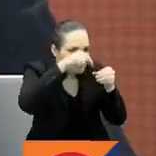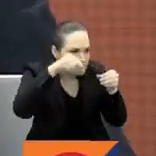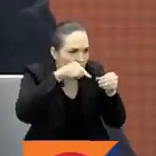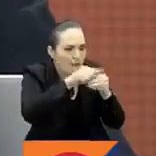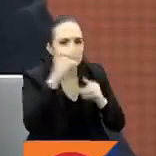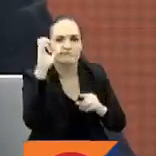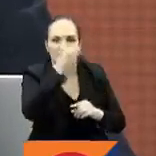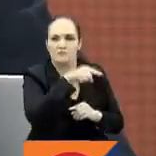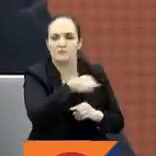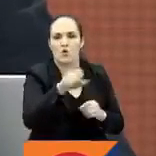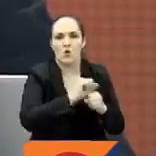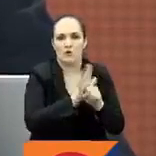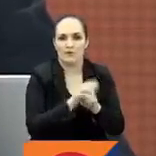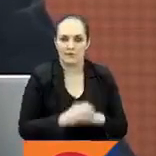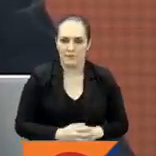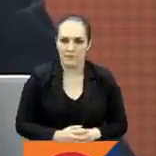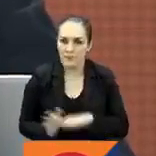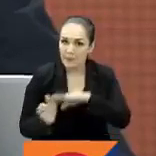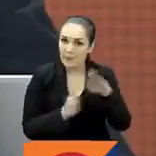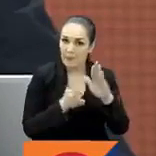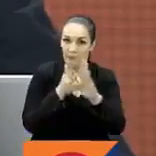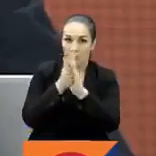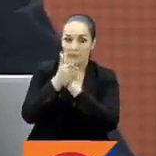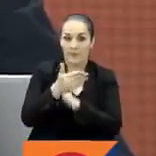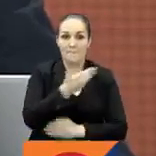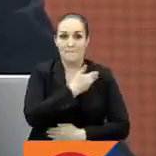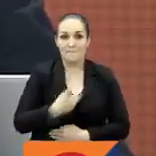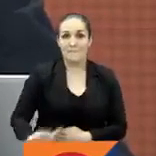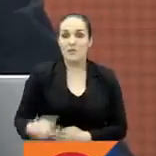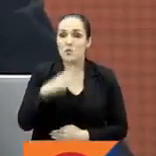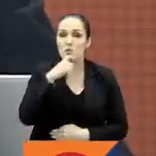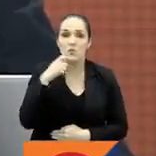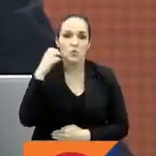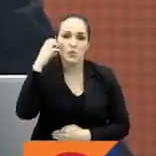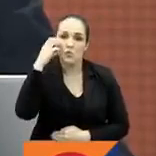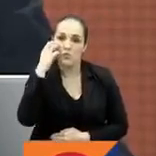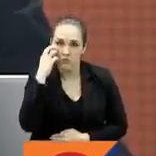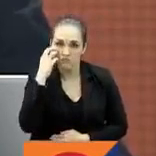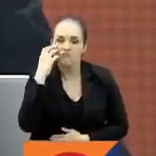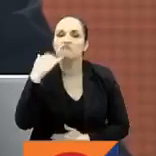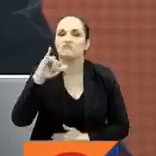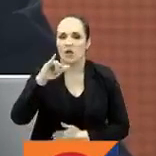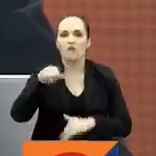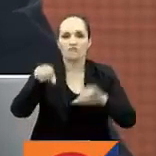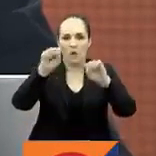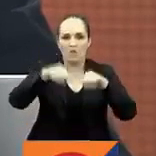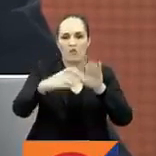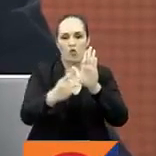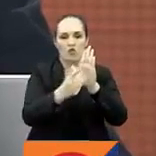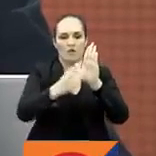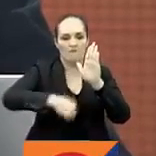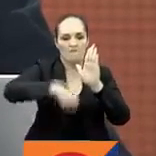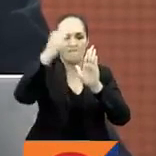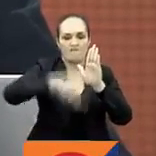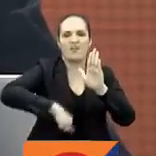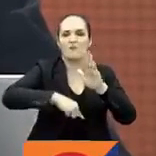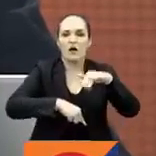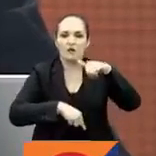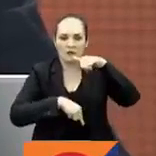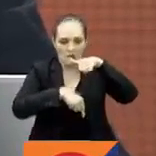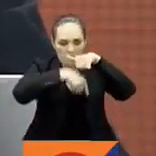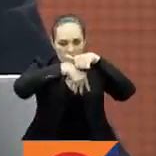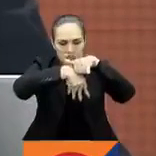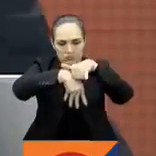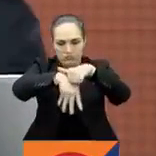expedido por el presidente iván duque el decreto que crea las condiciones para retomar la aspersión con glifosato no se podrá fumigar